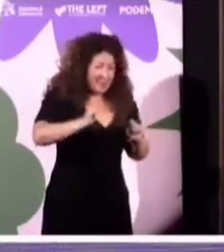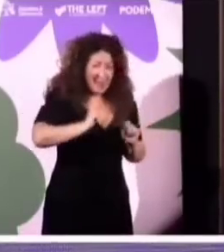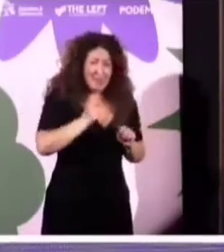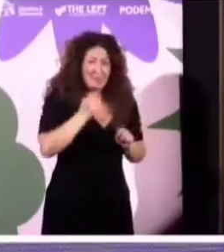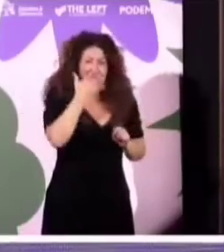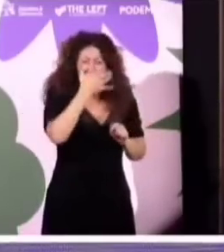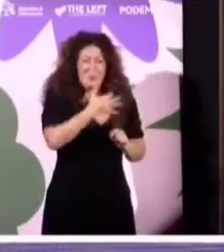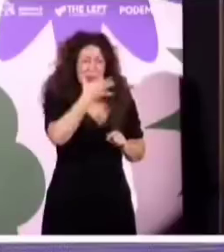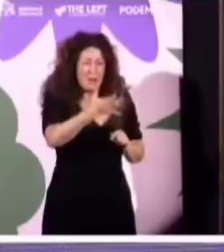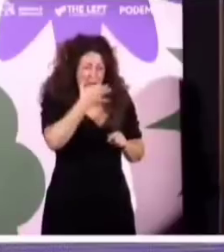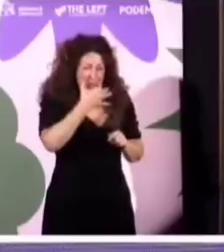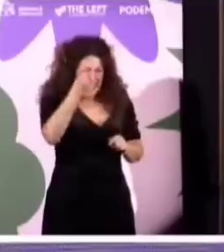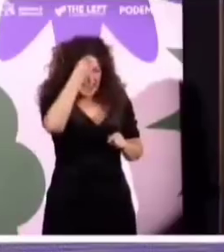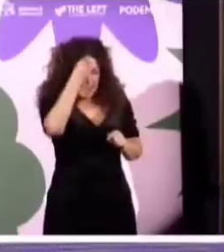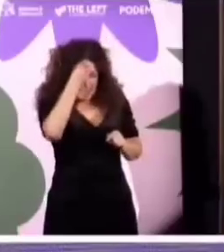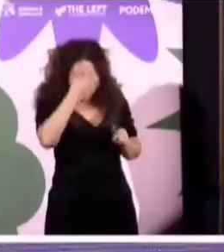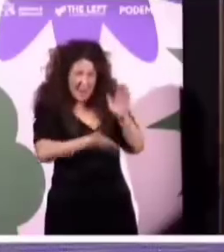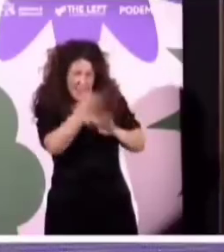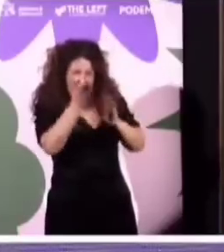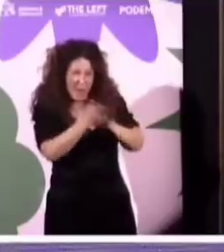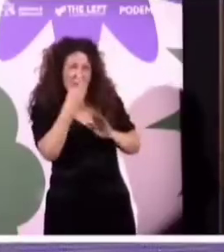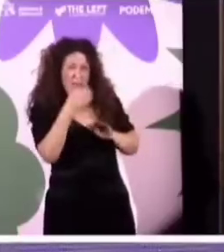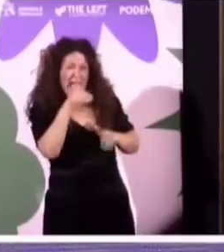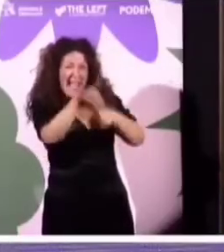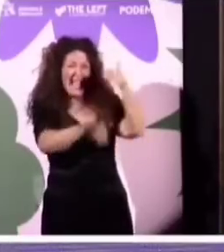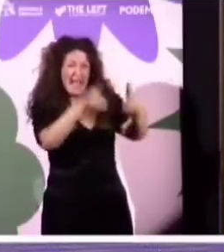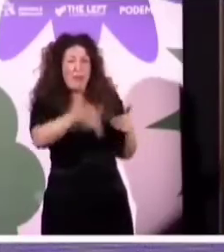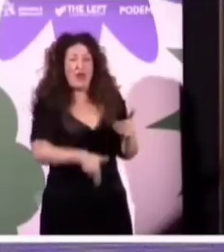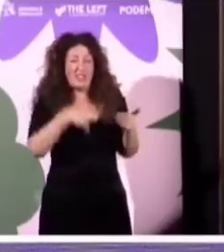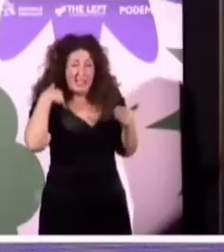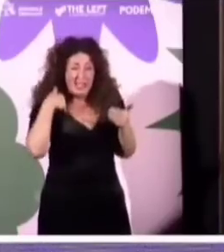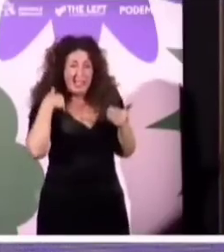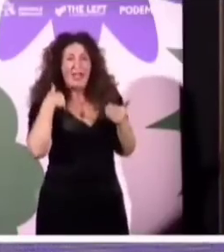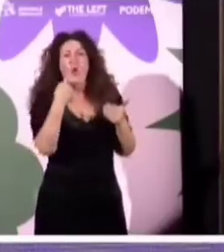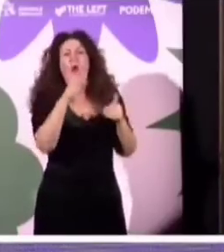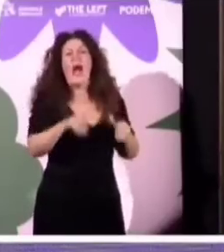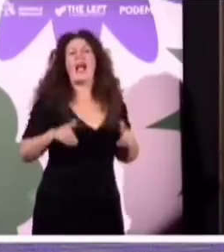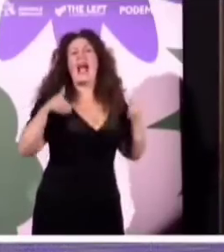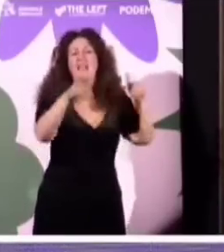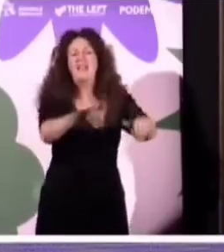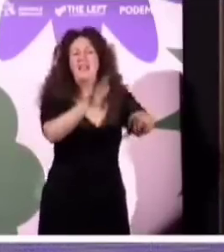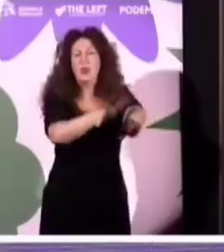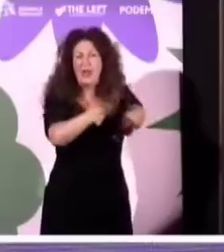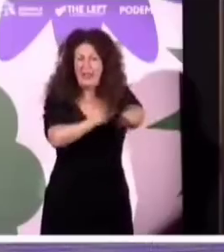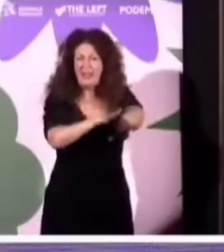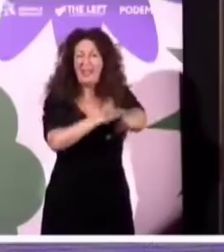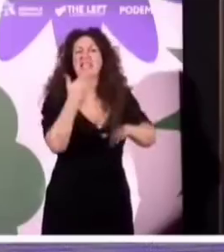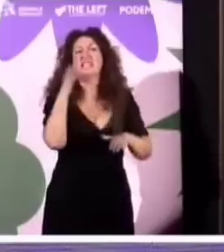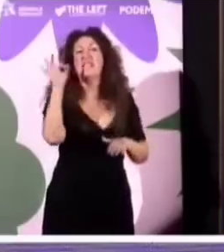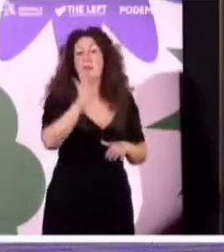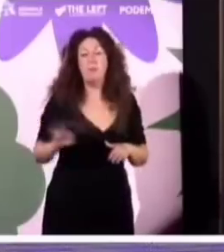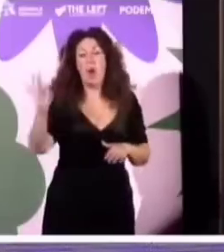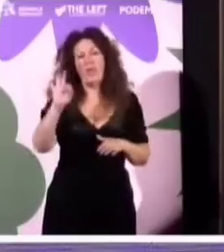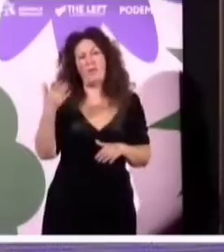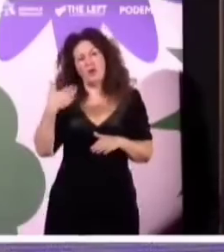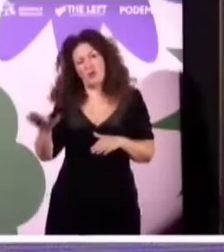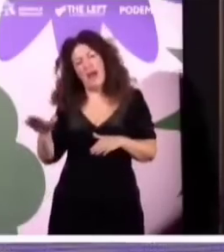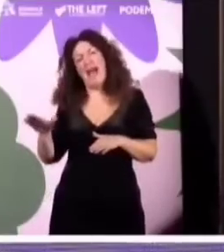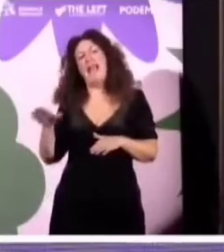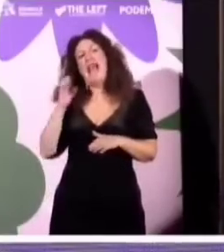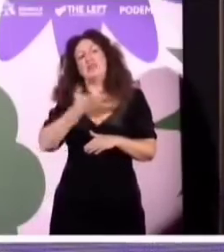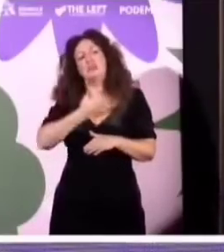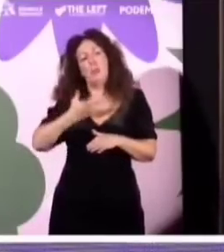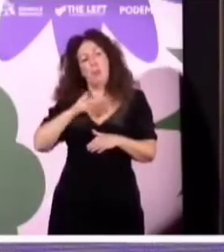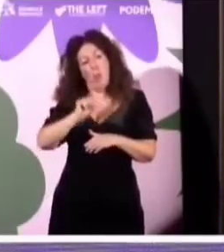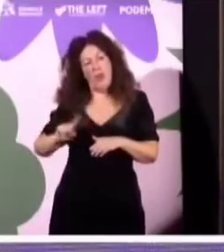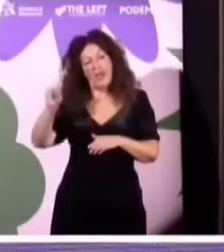¿Quién piensa que le puede ir bien a las elecciones generales a una candidatura de la izquierda si a Podemos le va mal en las elecciones municipales